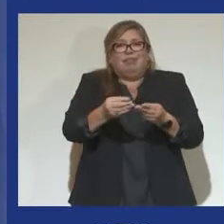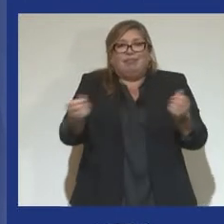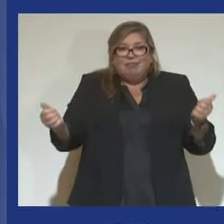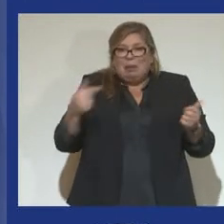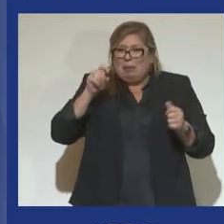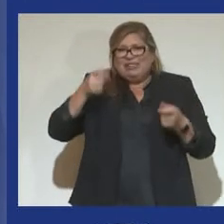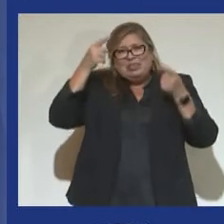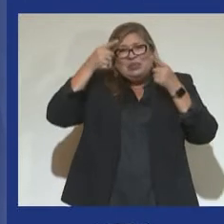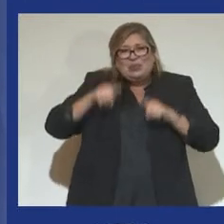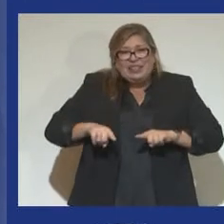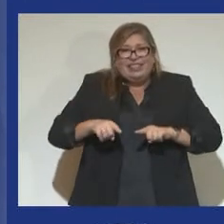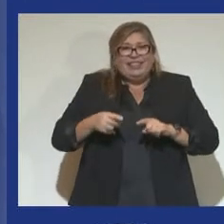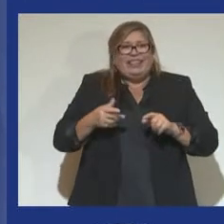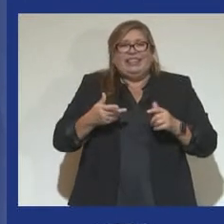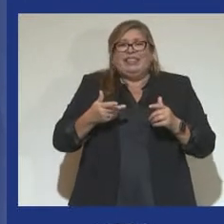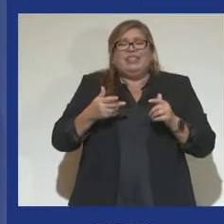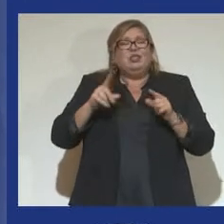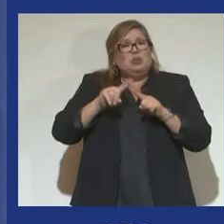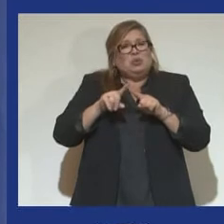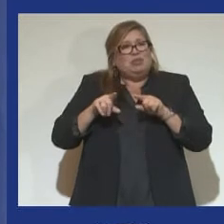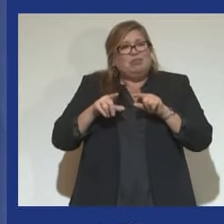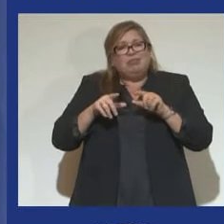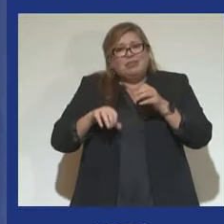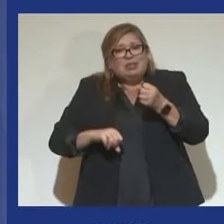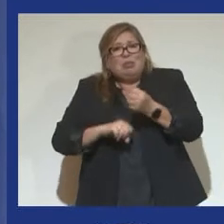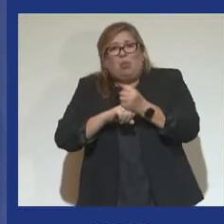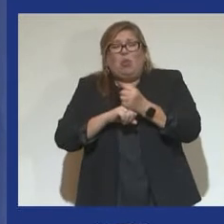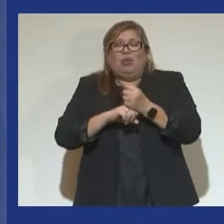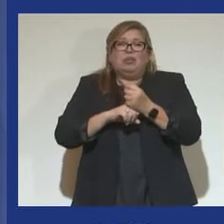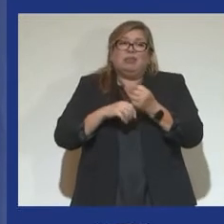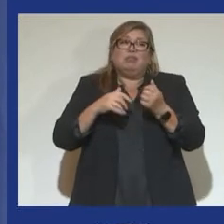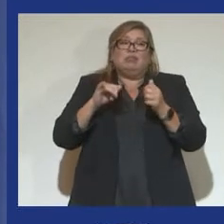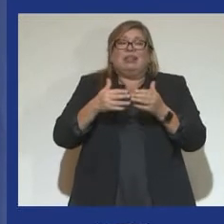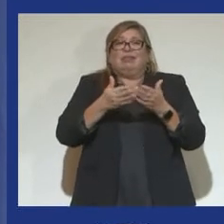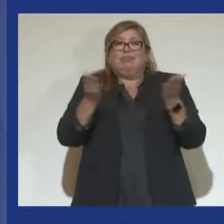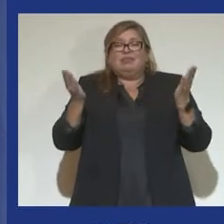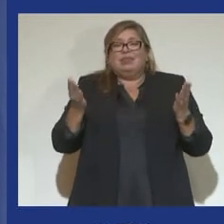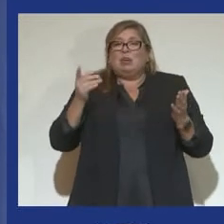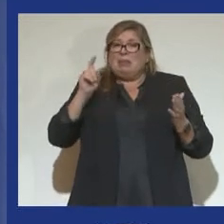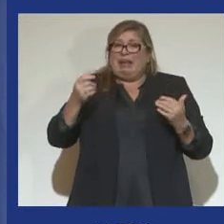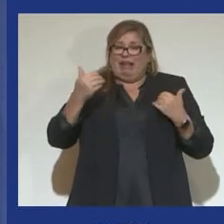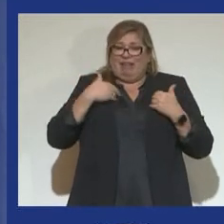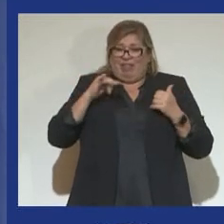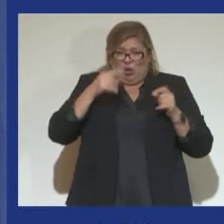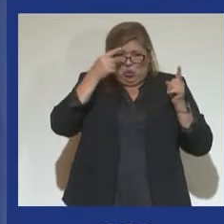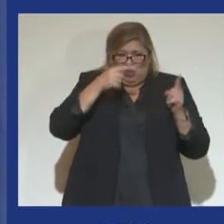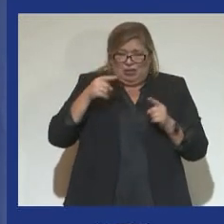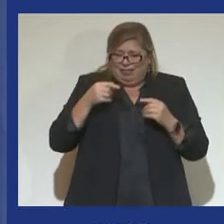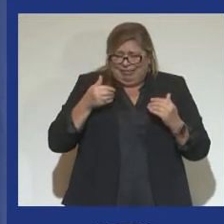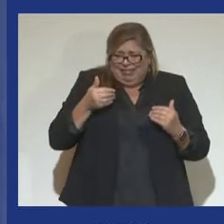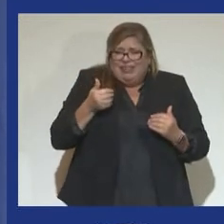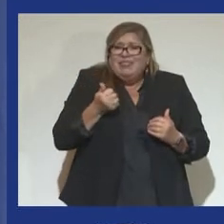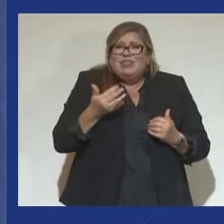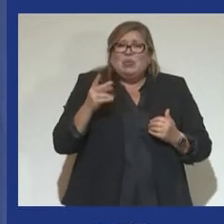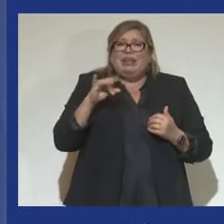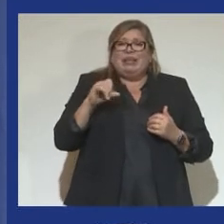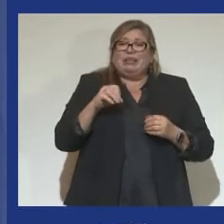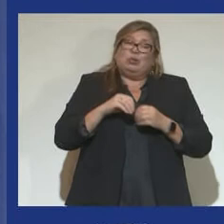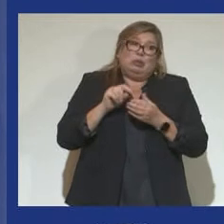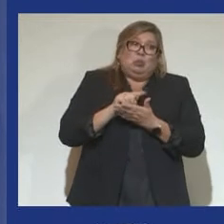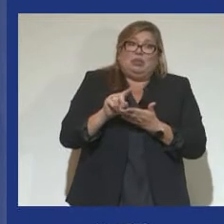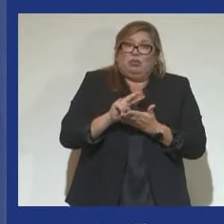para hacer un paralelo y para darle apoyo a los otros acuerdos que tenemos en los próximos días